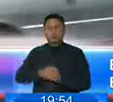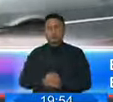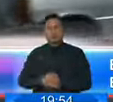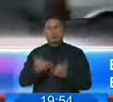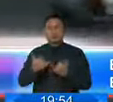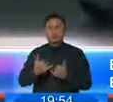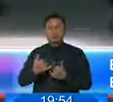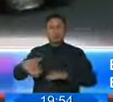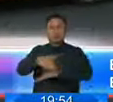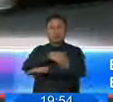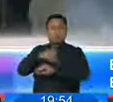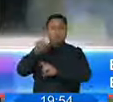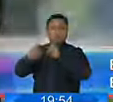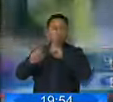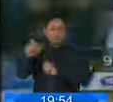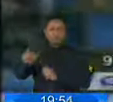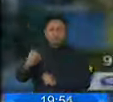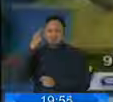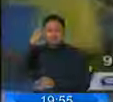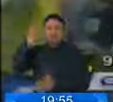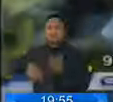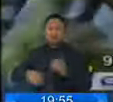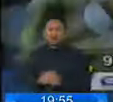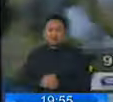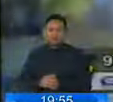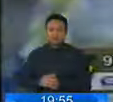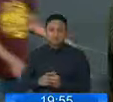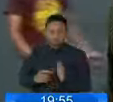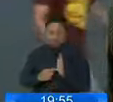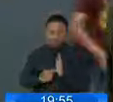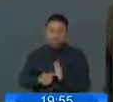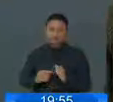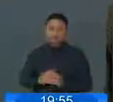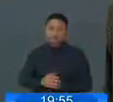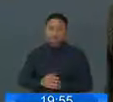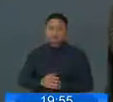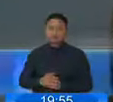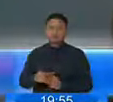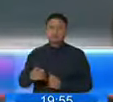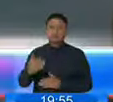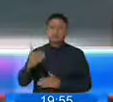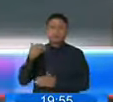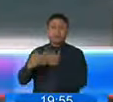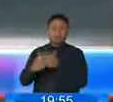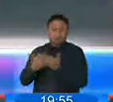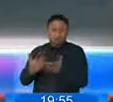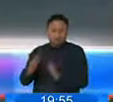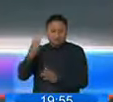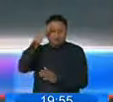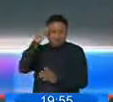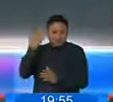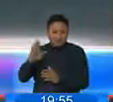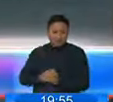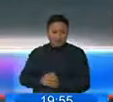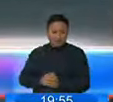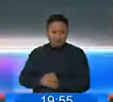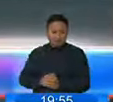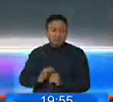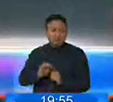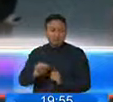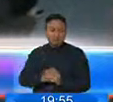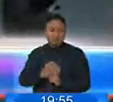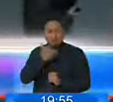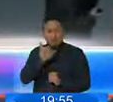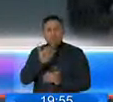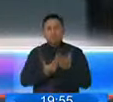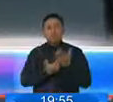calles a sondear el punto de vista de los ecuatorianos y estas fueron las reacciones. Ya pasamos por ese proceso. Realmente debemos de ver un técnico